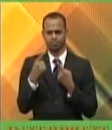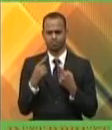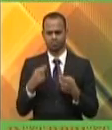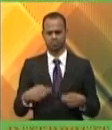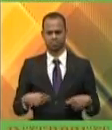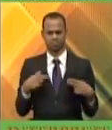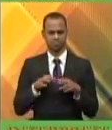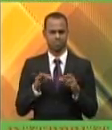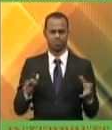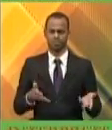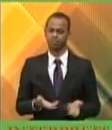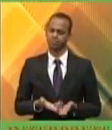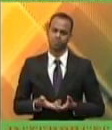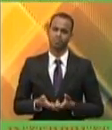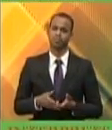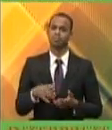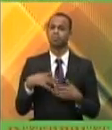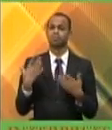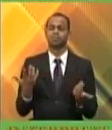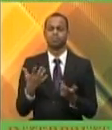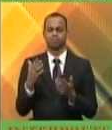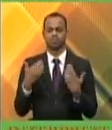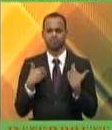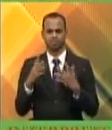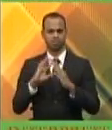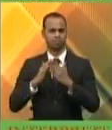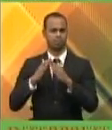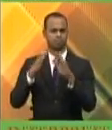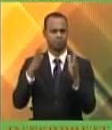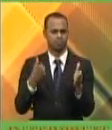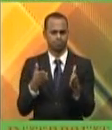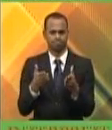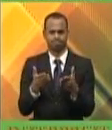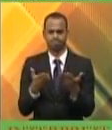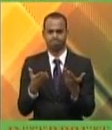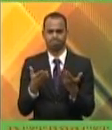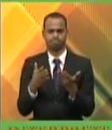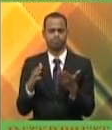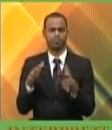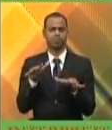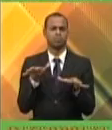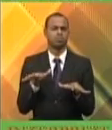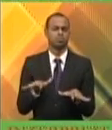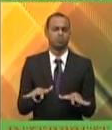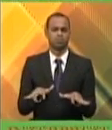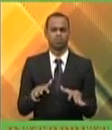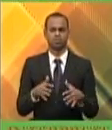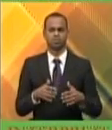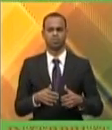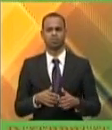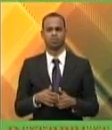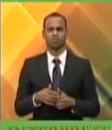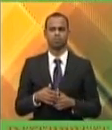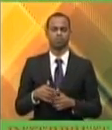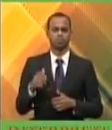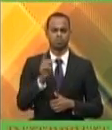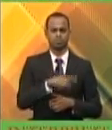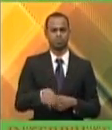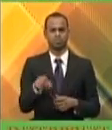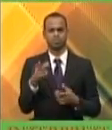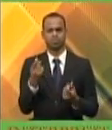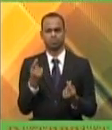seres humanos o tener una ciudadanía rezagada o ser ciudadanos de segunda